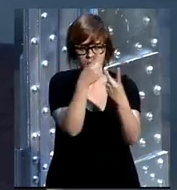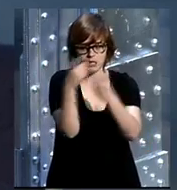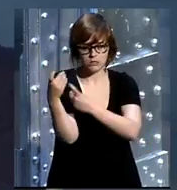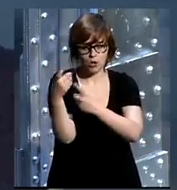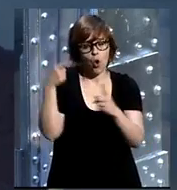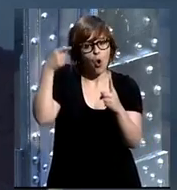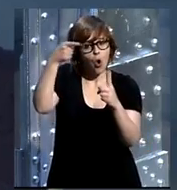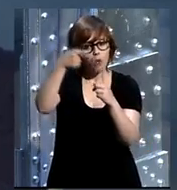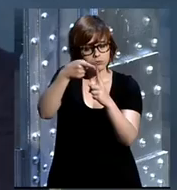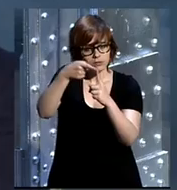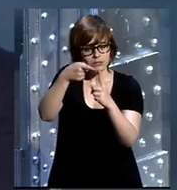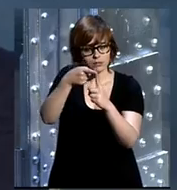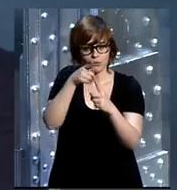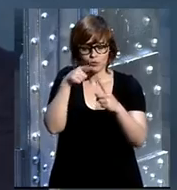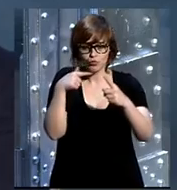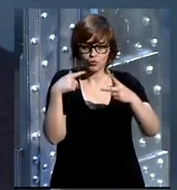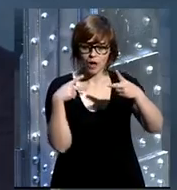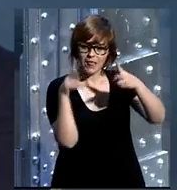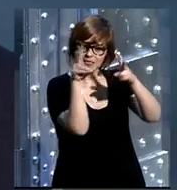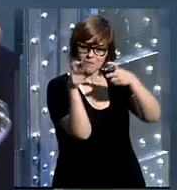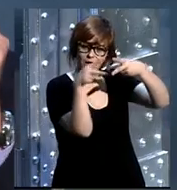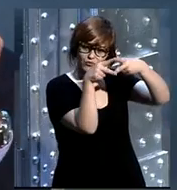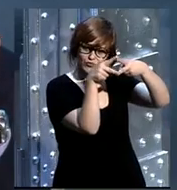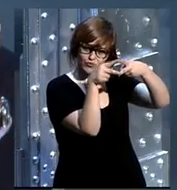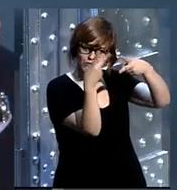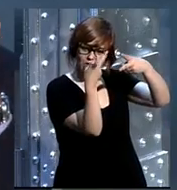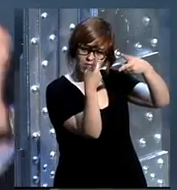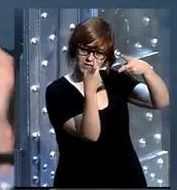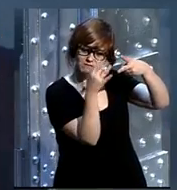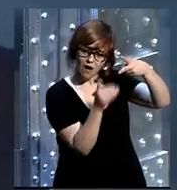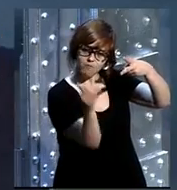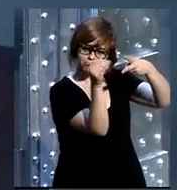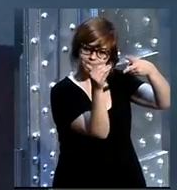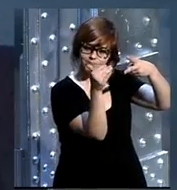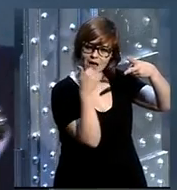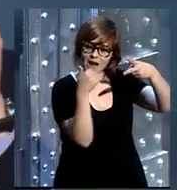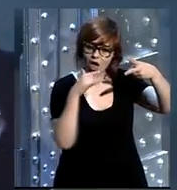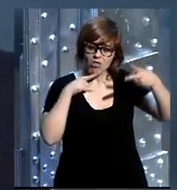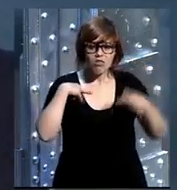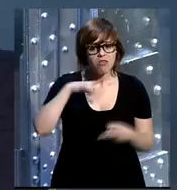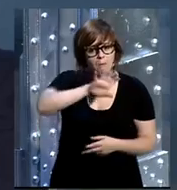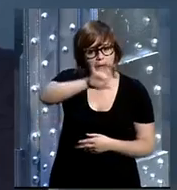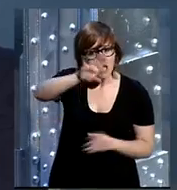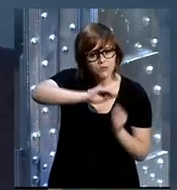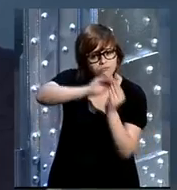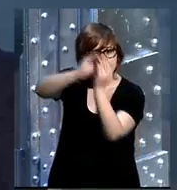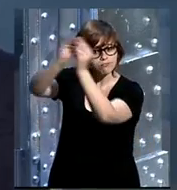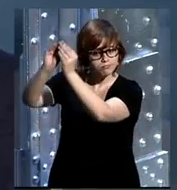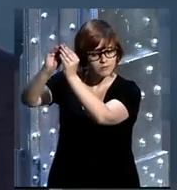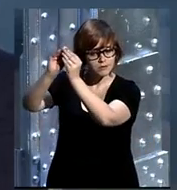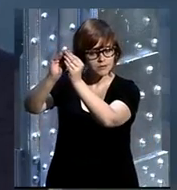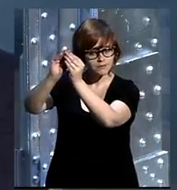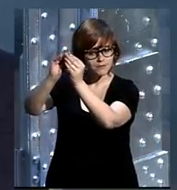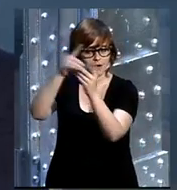de estas dos contradicciones o de estas dos paradojas. De manera que los usuarios, todos los usuarios y